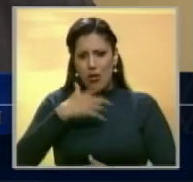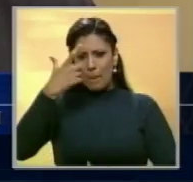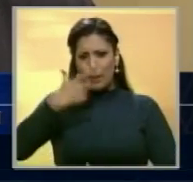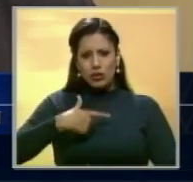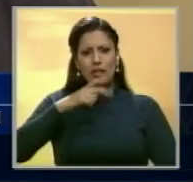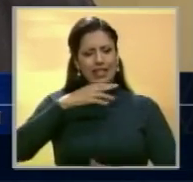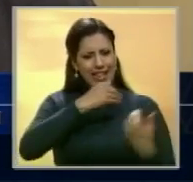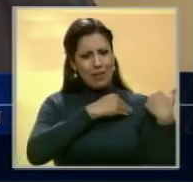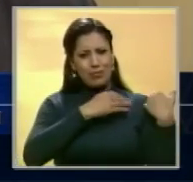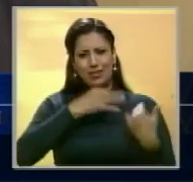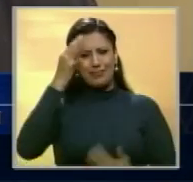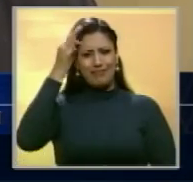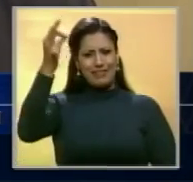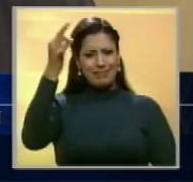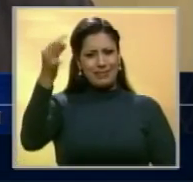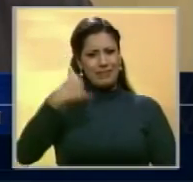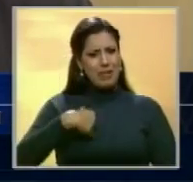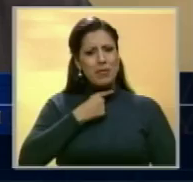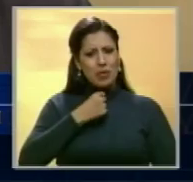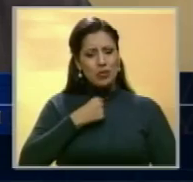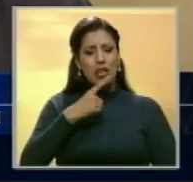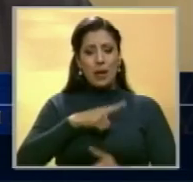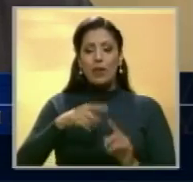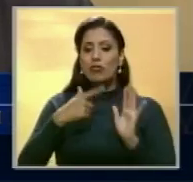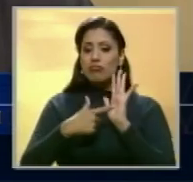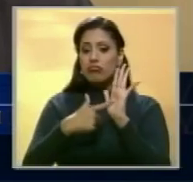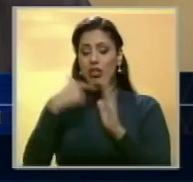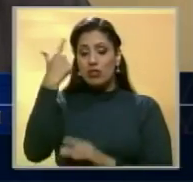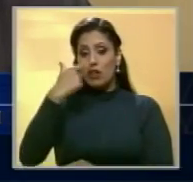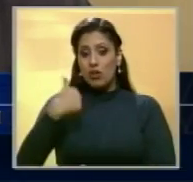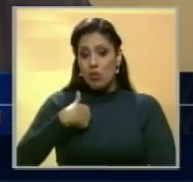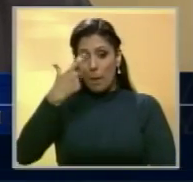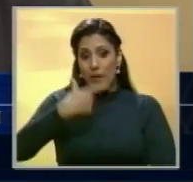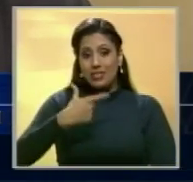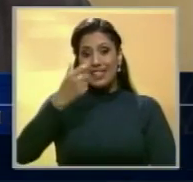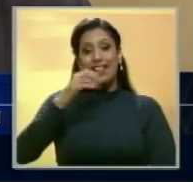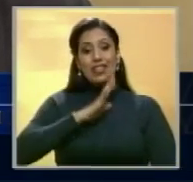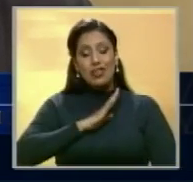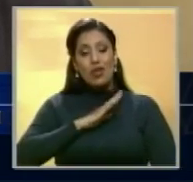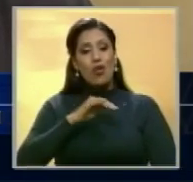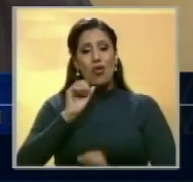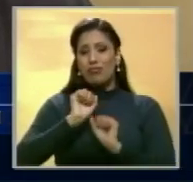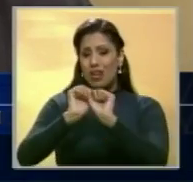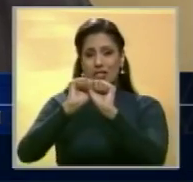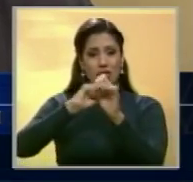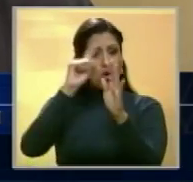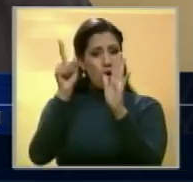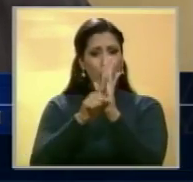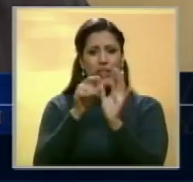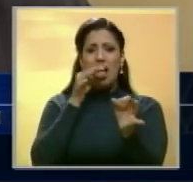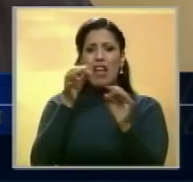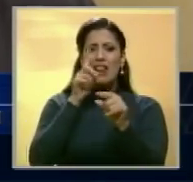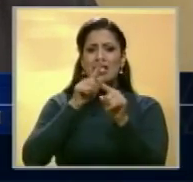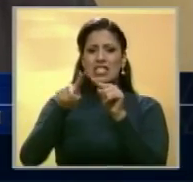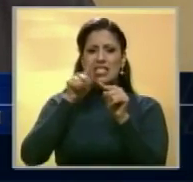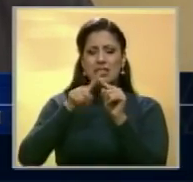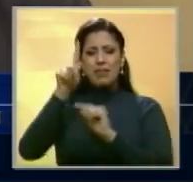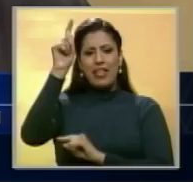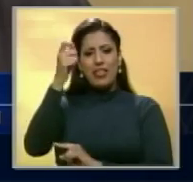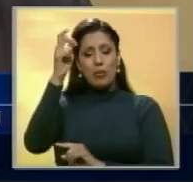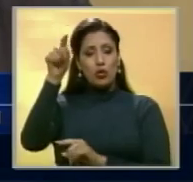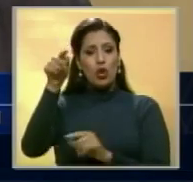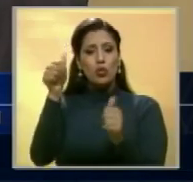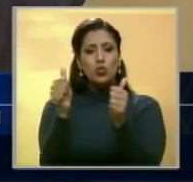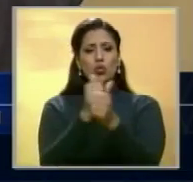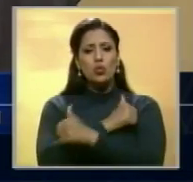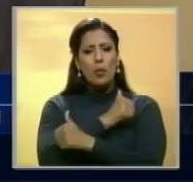persona muy responsable y doy la cara y digo que yo soy una persona honesta, y rechazo rotundamente las declaraciones del